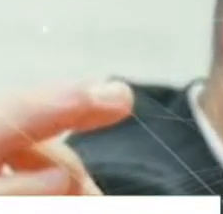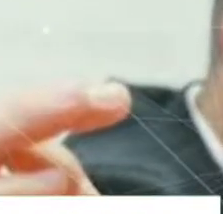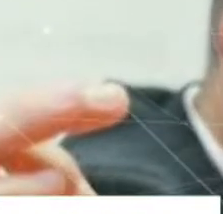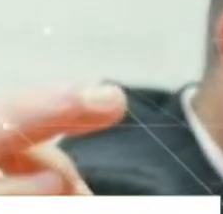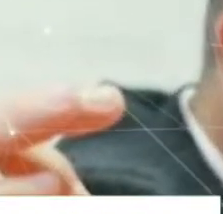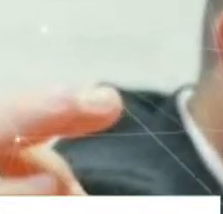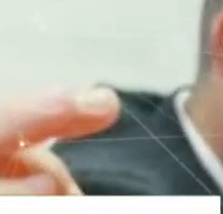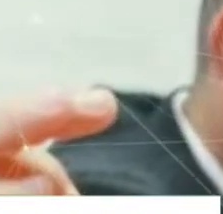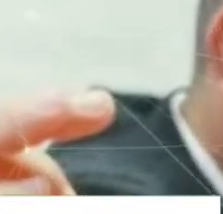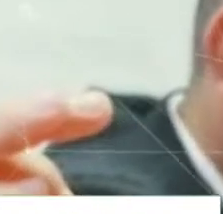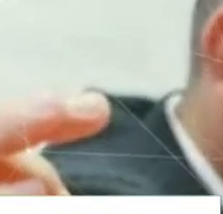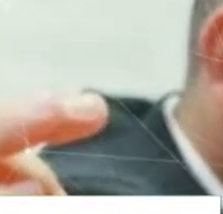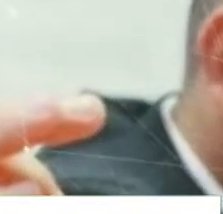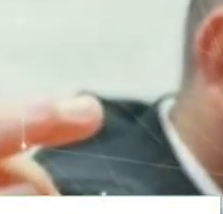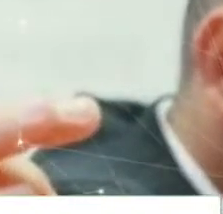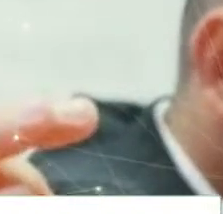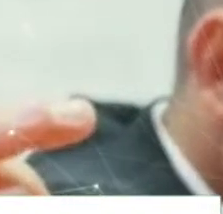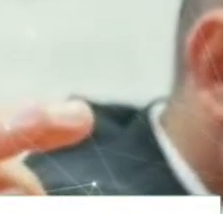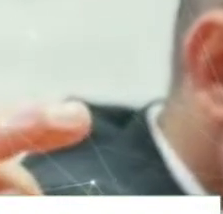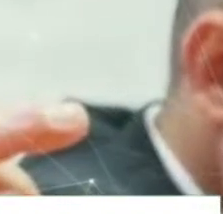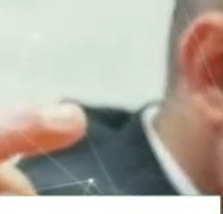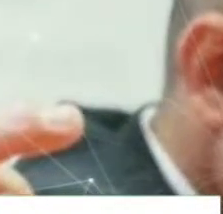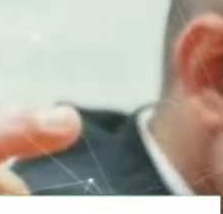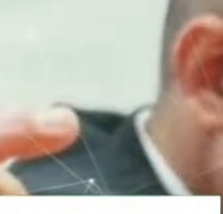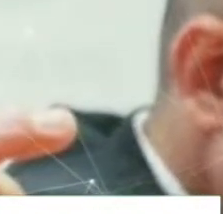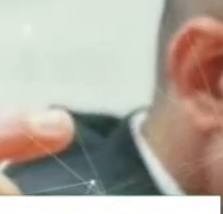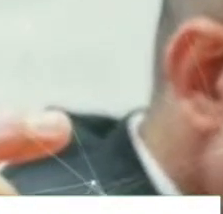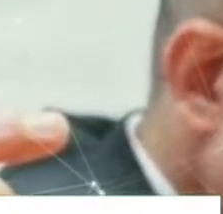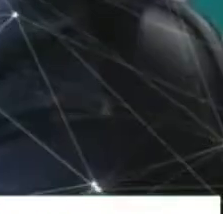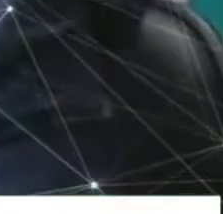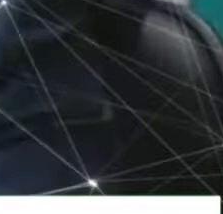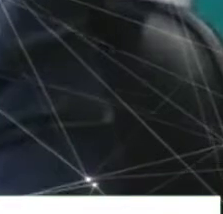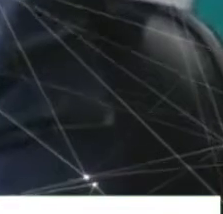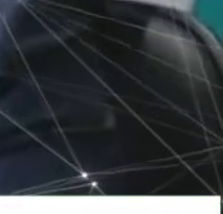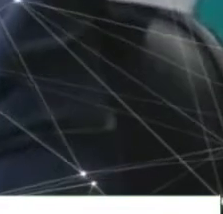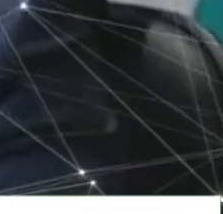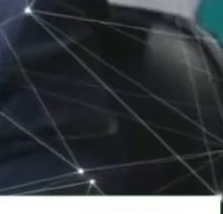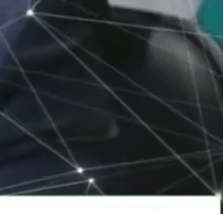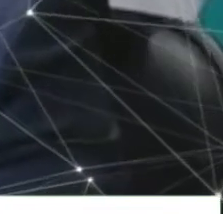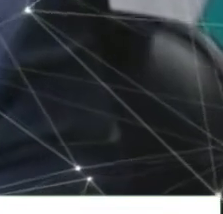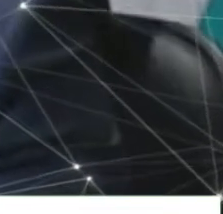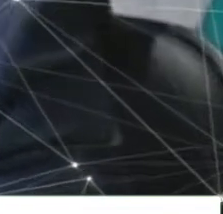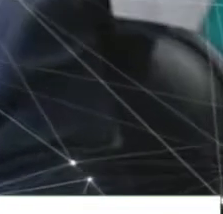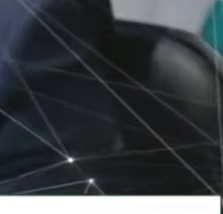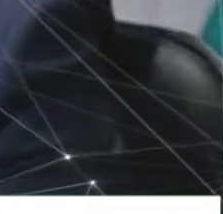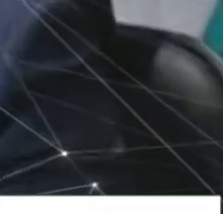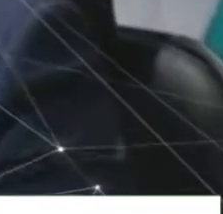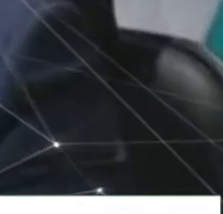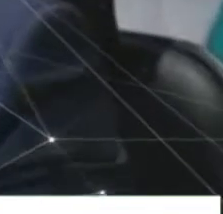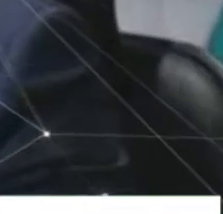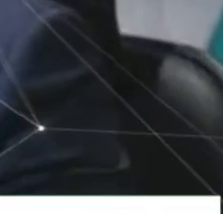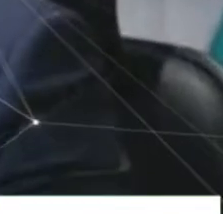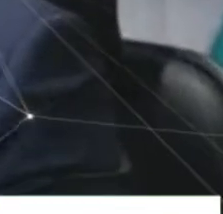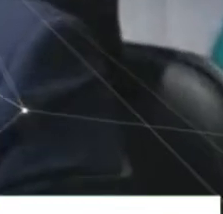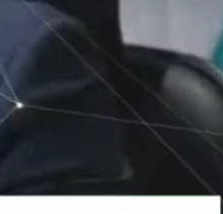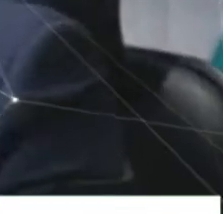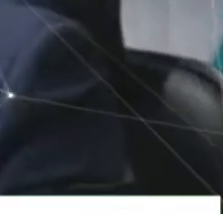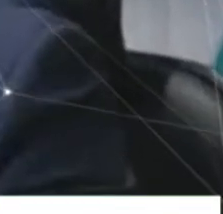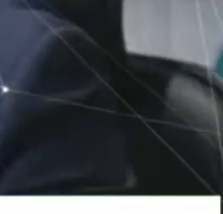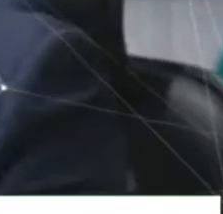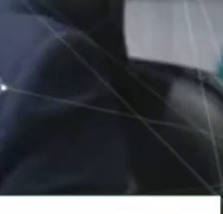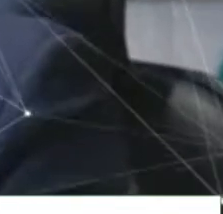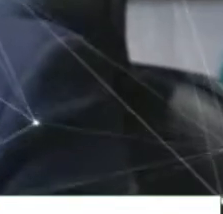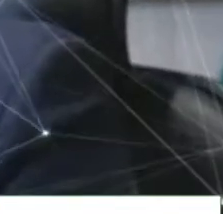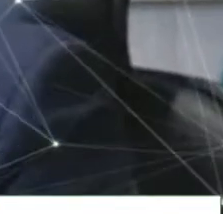Es realmente increíble que una persona que fue elegida para cuidar de los ciudadanos y velar por su seguridad, al asumir el poder se